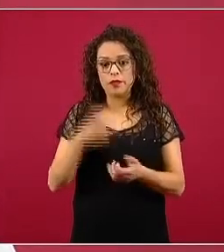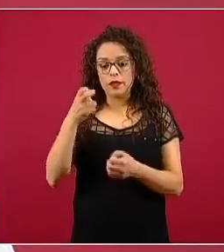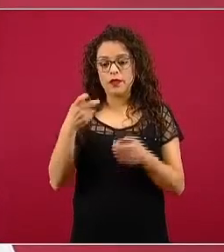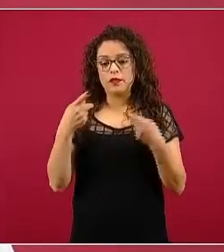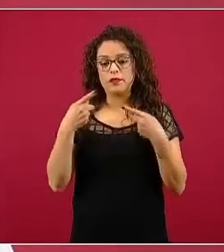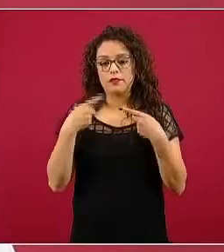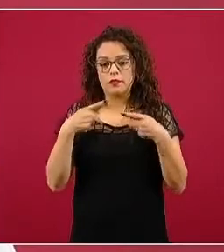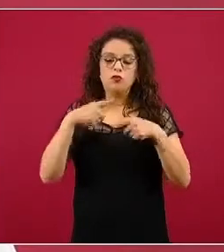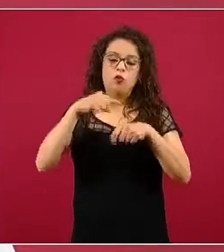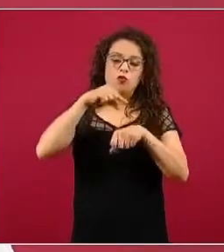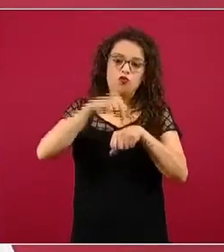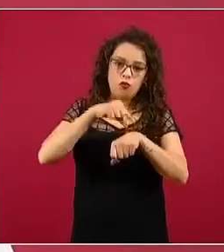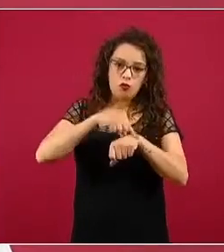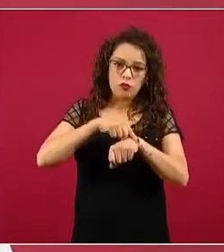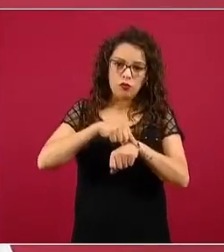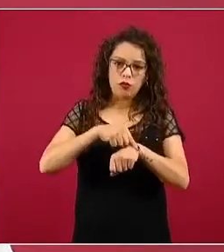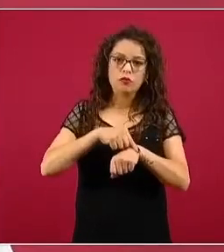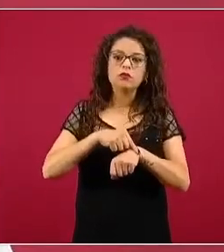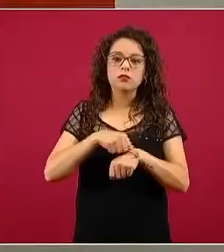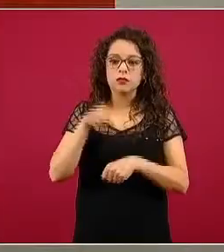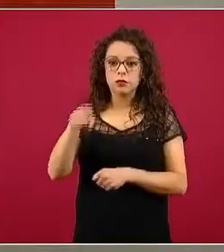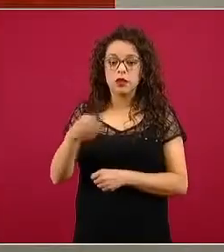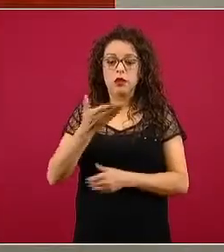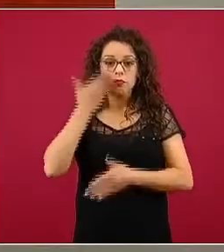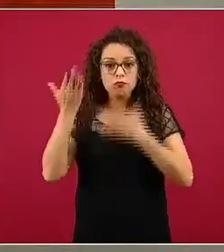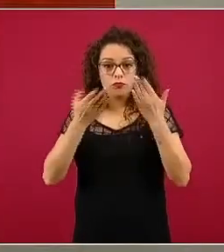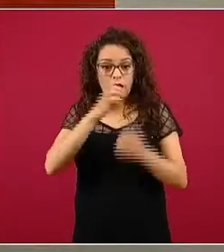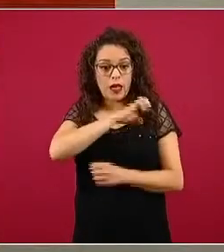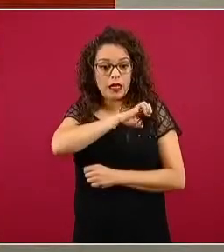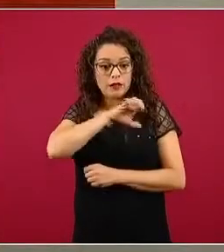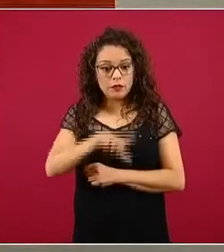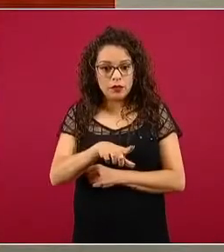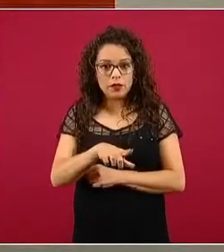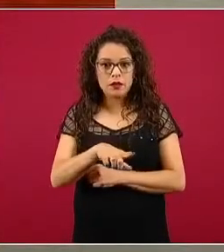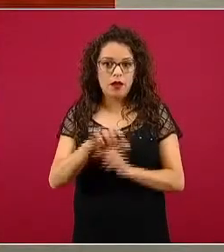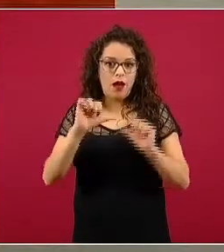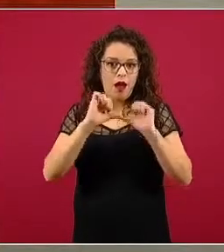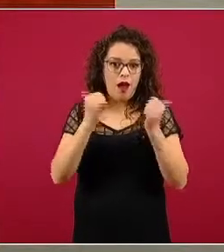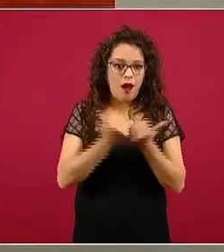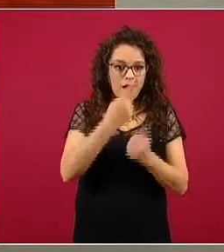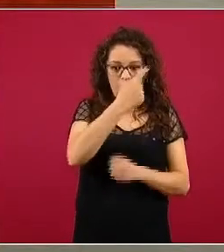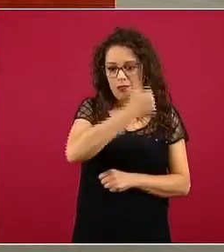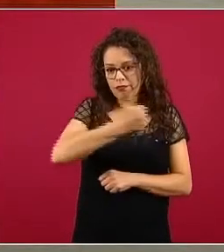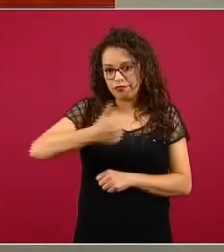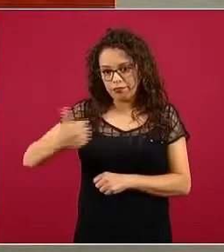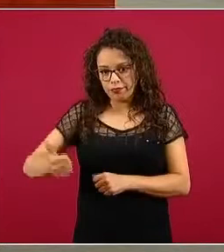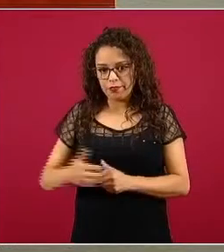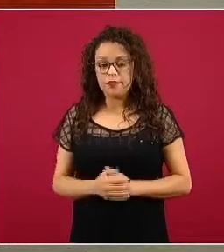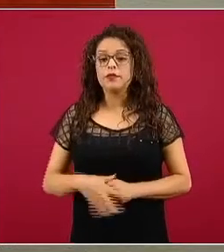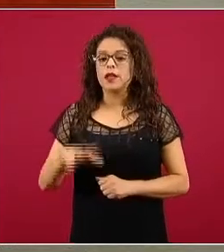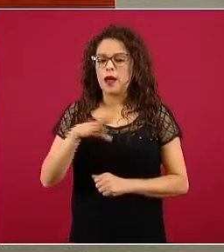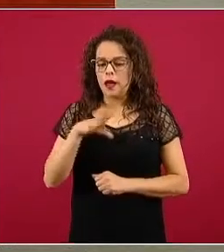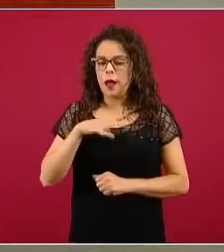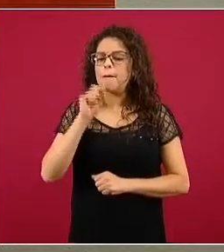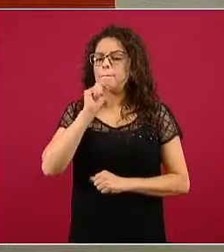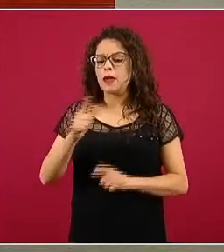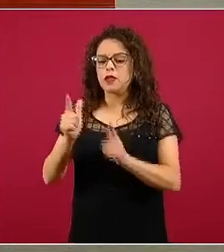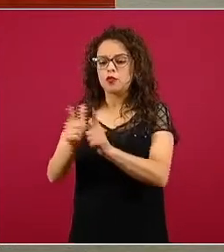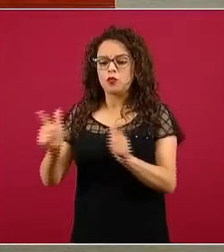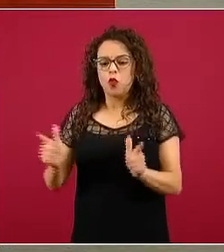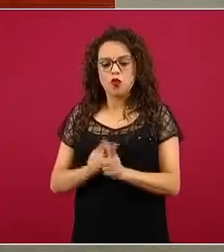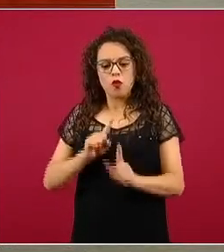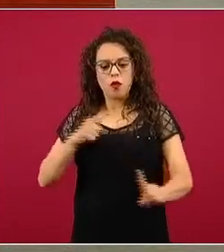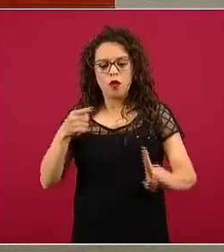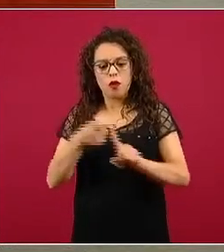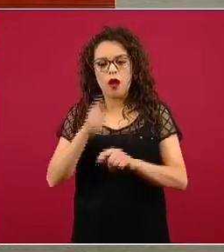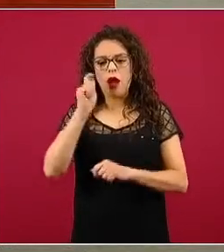personas, estos médicos que en su momento se especializan en estas áreas. Hay grupos también que están orientados a la